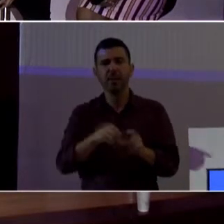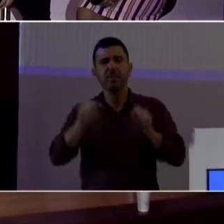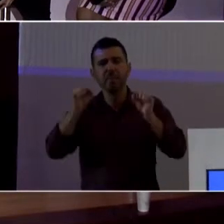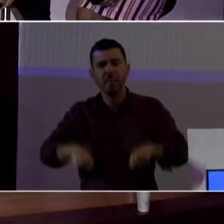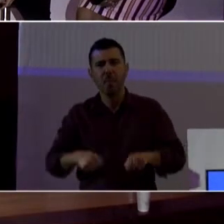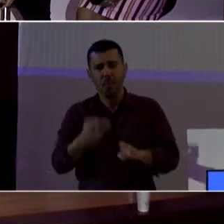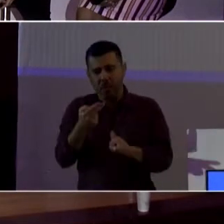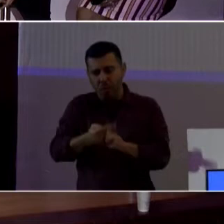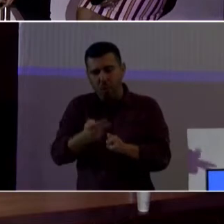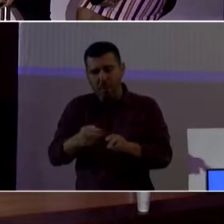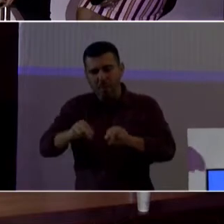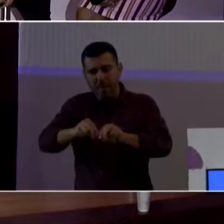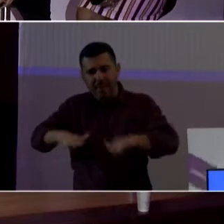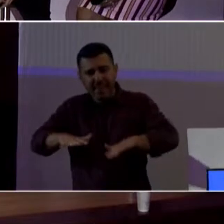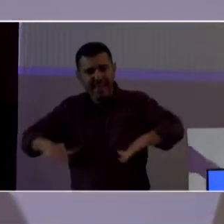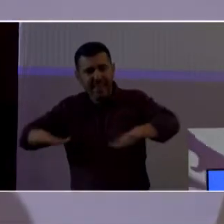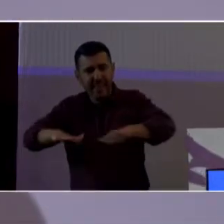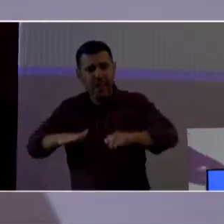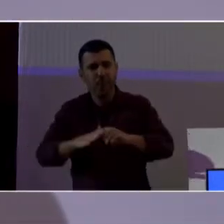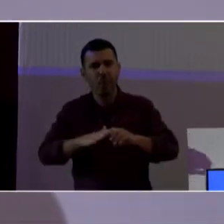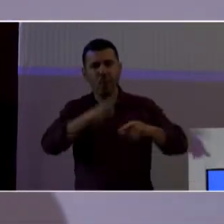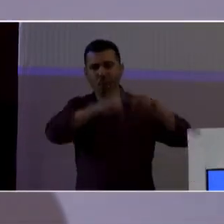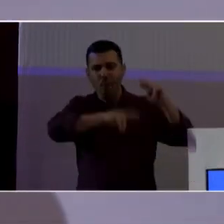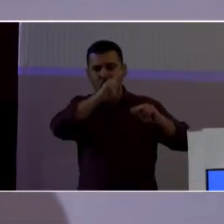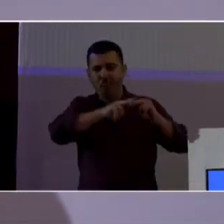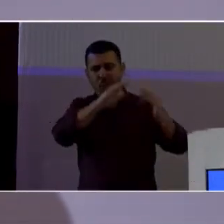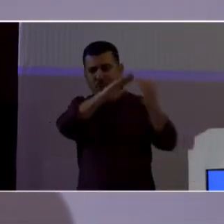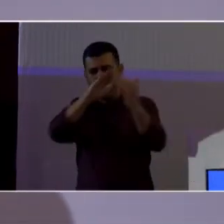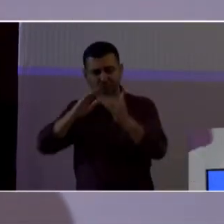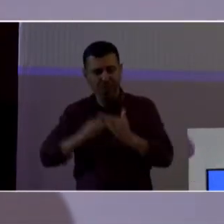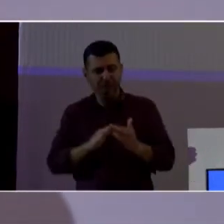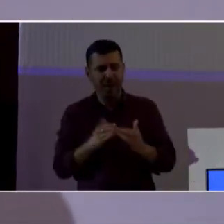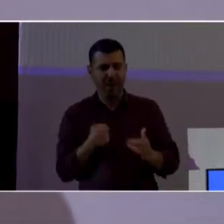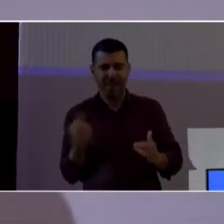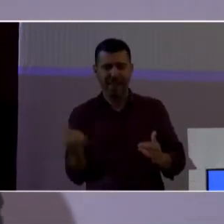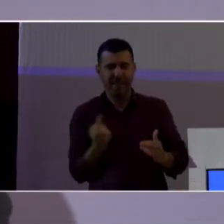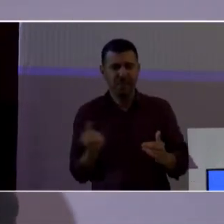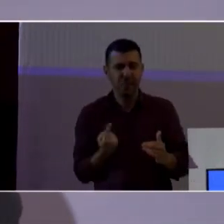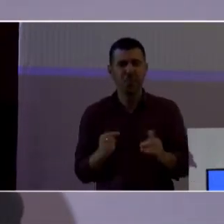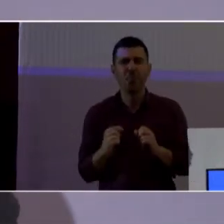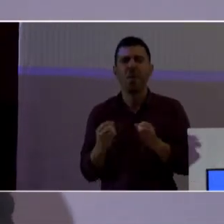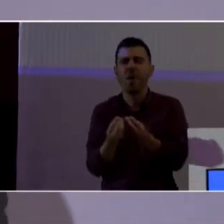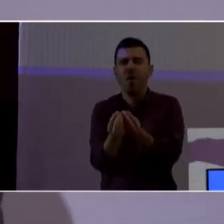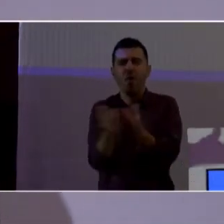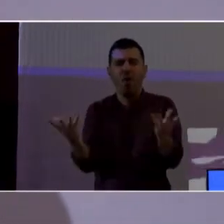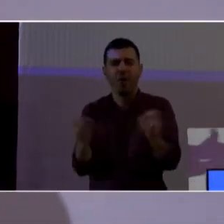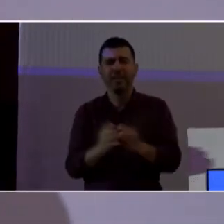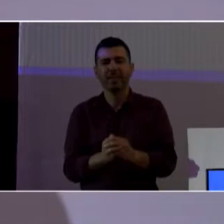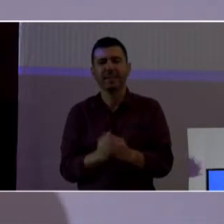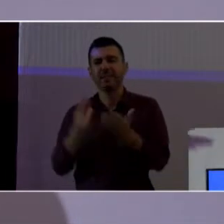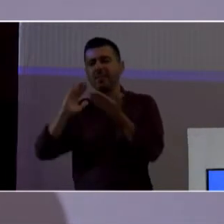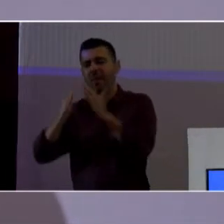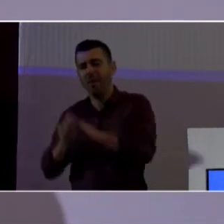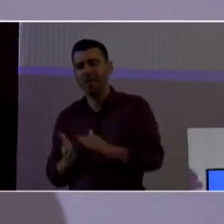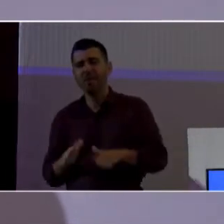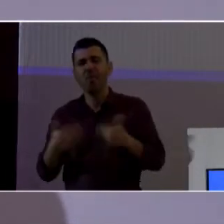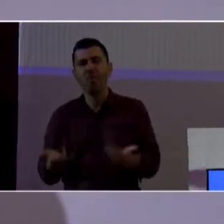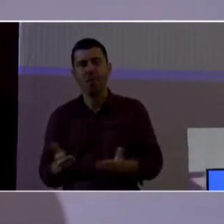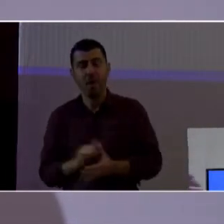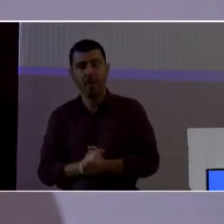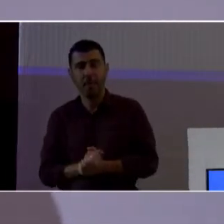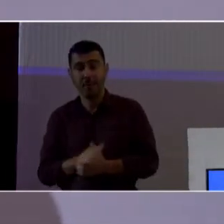territorial, urbana, colectiva, individual, cooperativa, comunitaria, pero lo